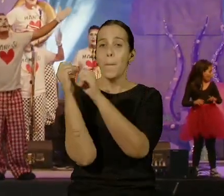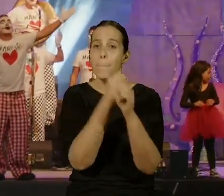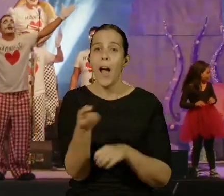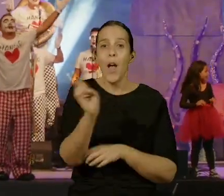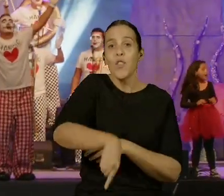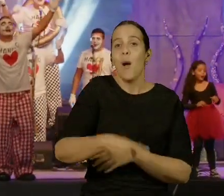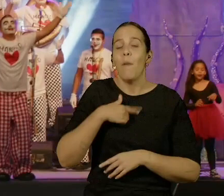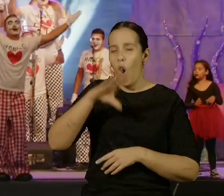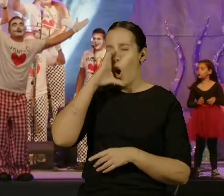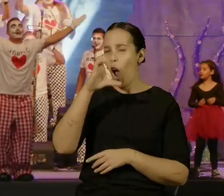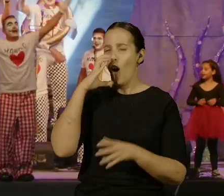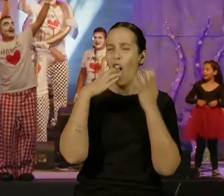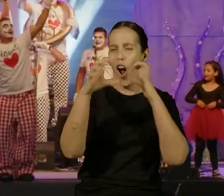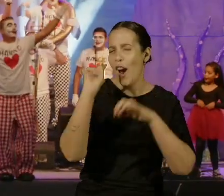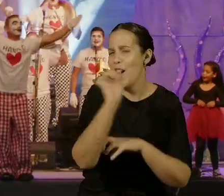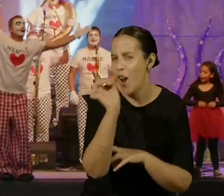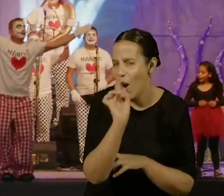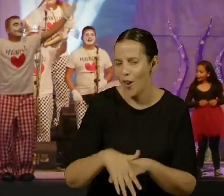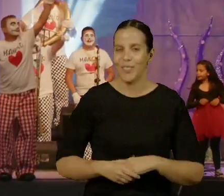un cochino dentro de un chillero.